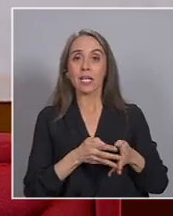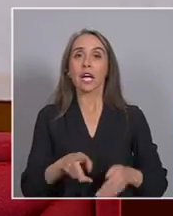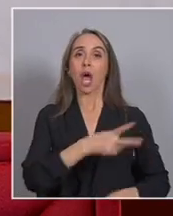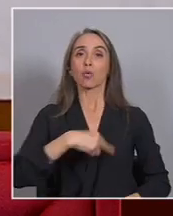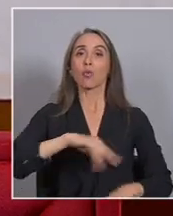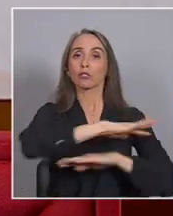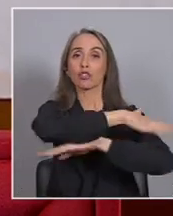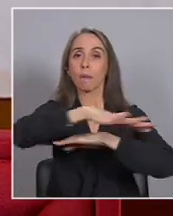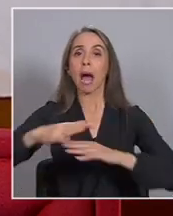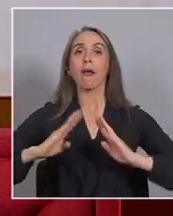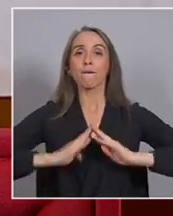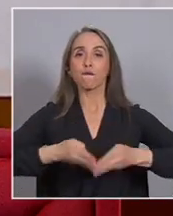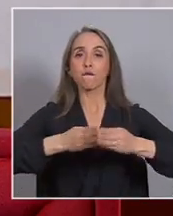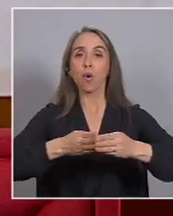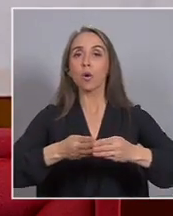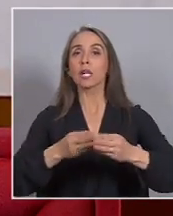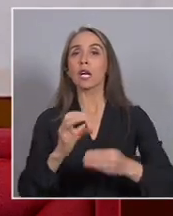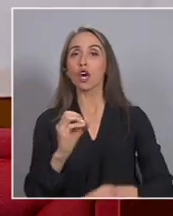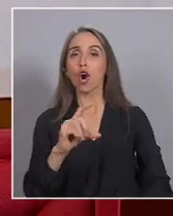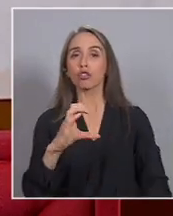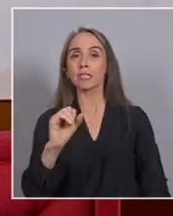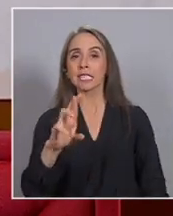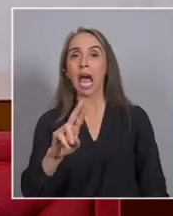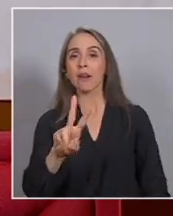orgullo, el buque Oscar Biel,